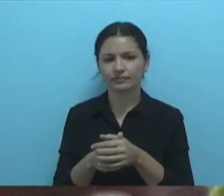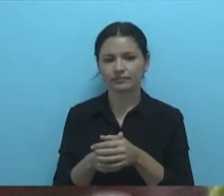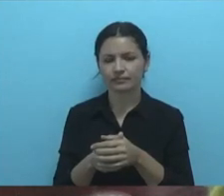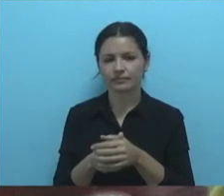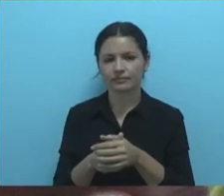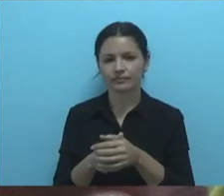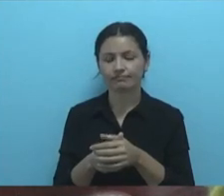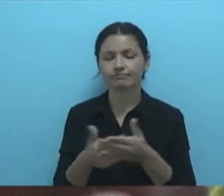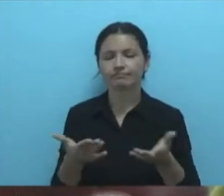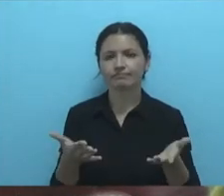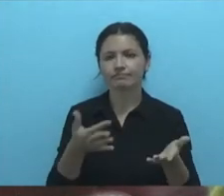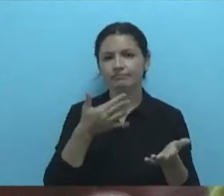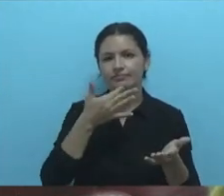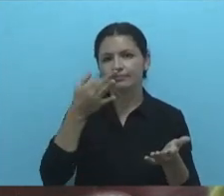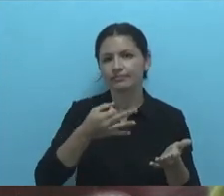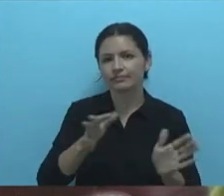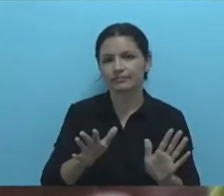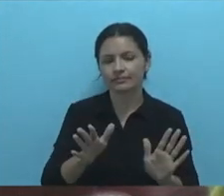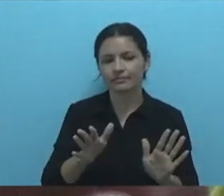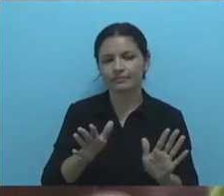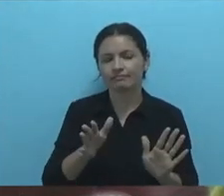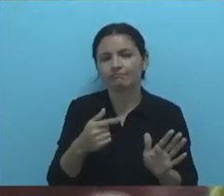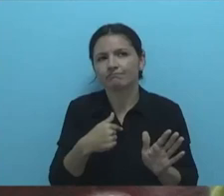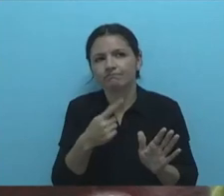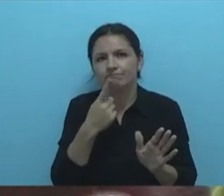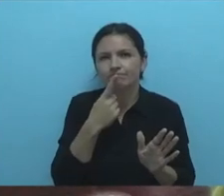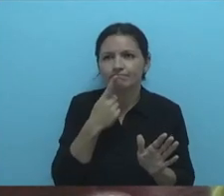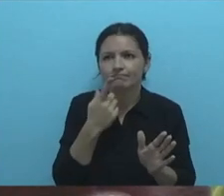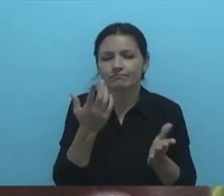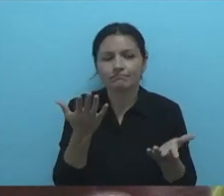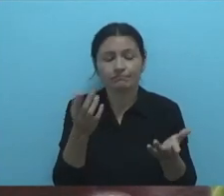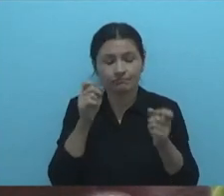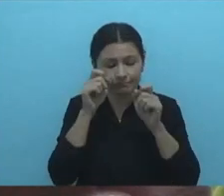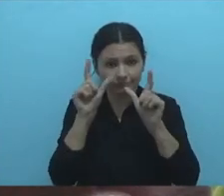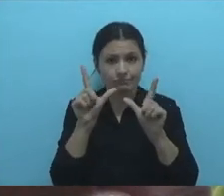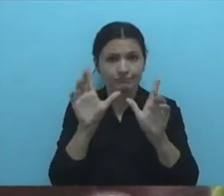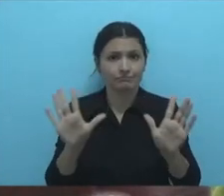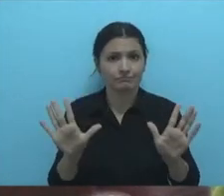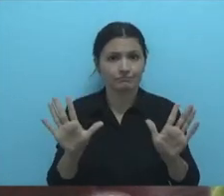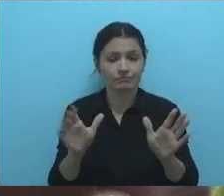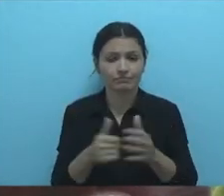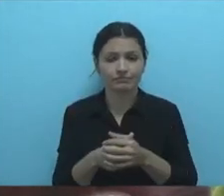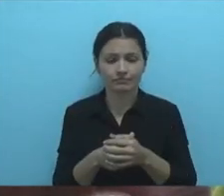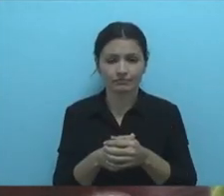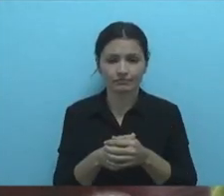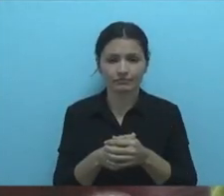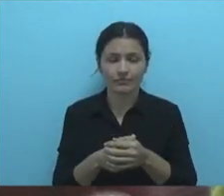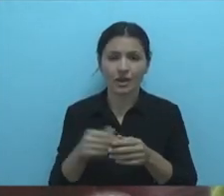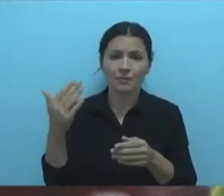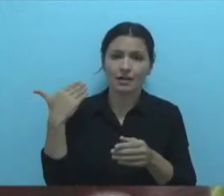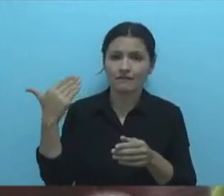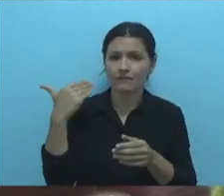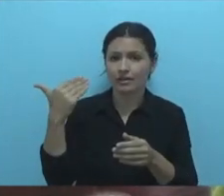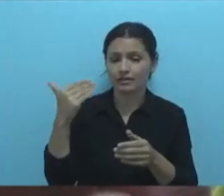la verdad que es curioso la verdad que me resulta curioso esta manifestaciones